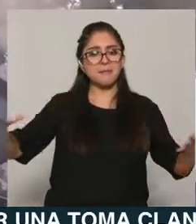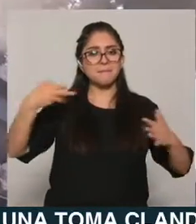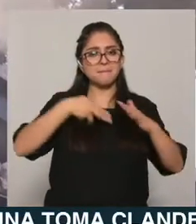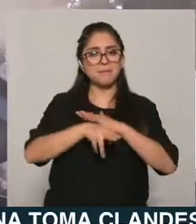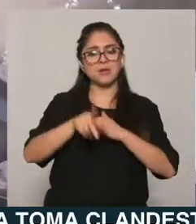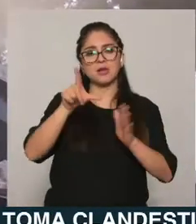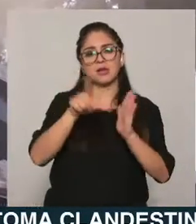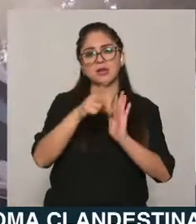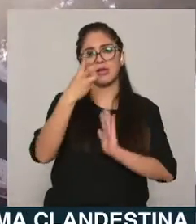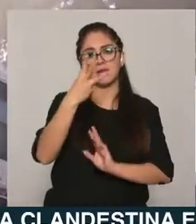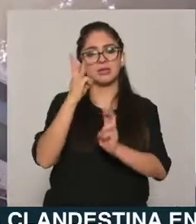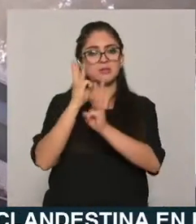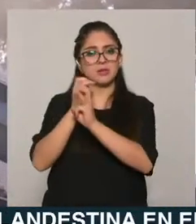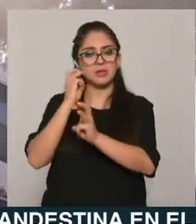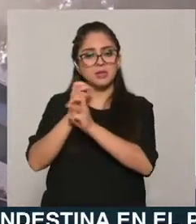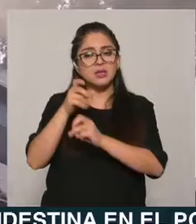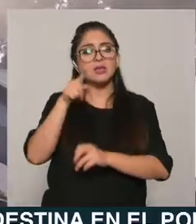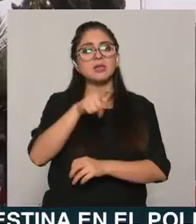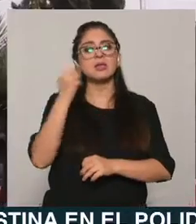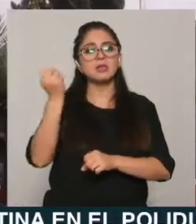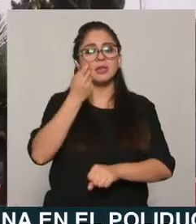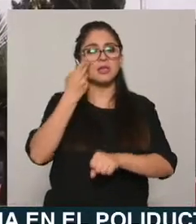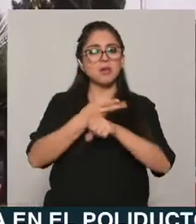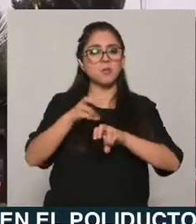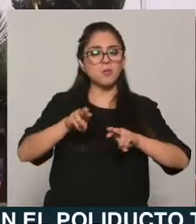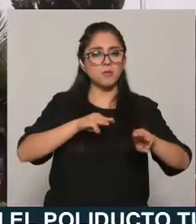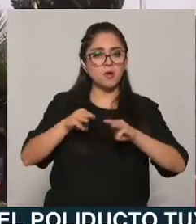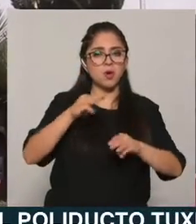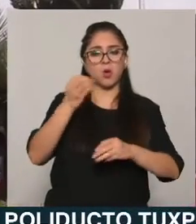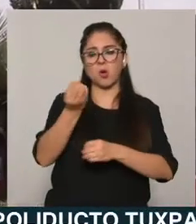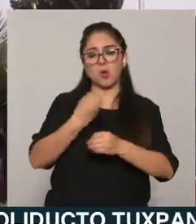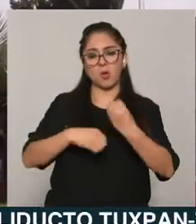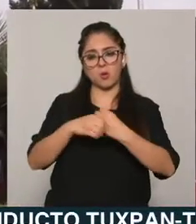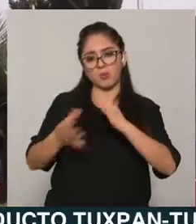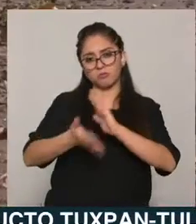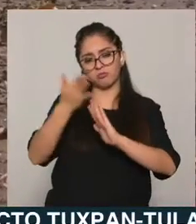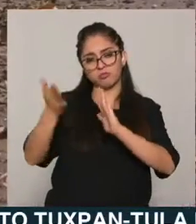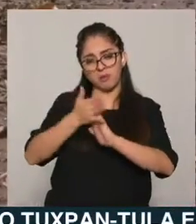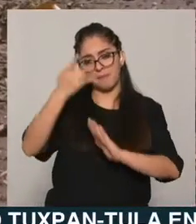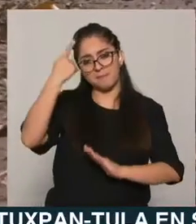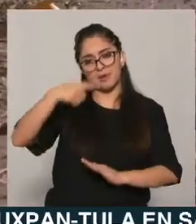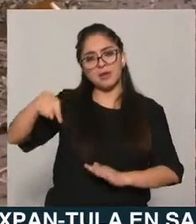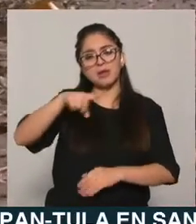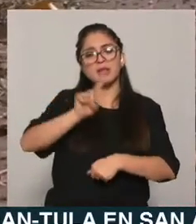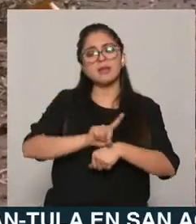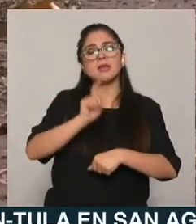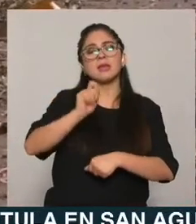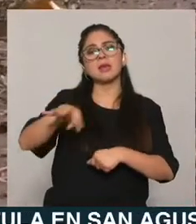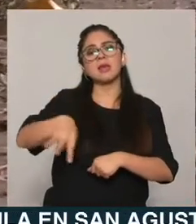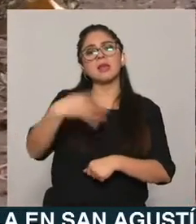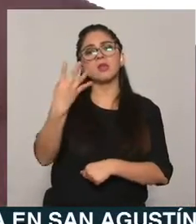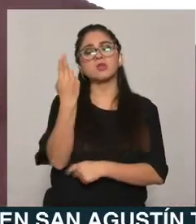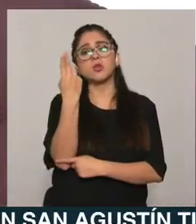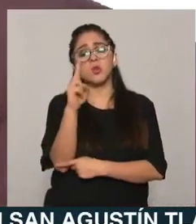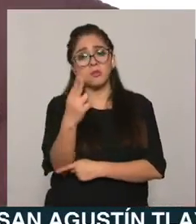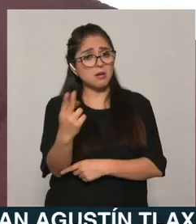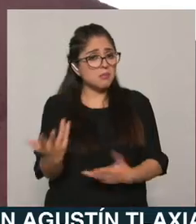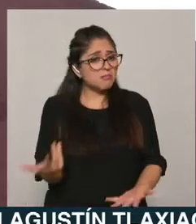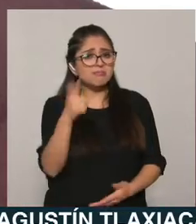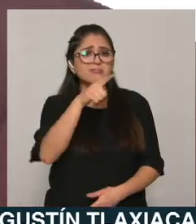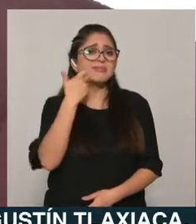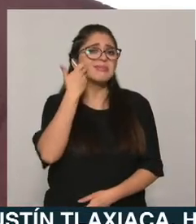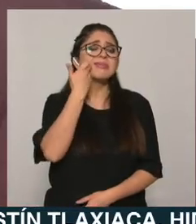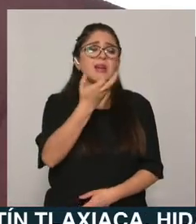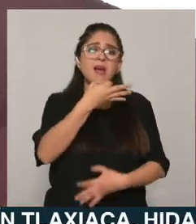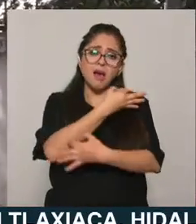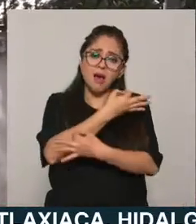Secretaría de Movilidad y la de Obras y Servicios suspendieron su construcción provisionalmente hasta el 14 de noviembre. Lo que buscan es